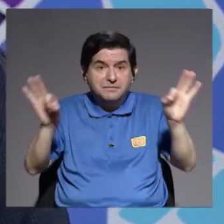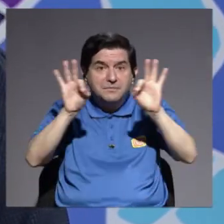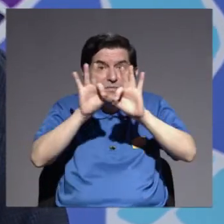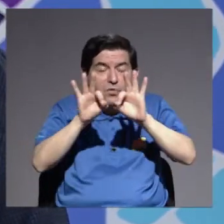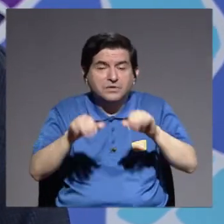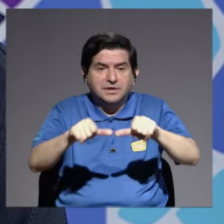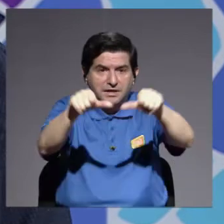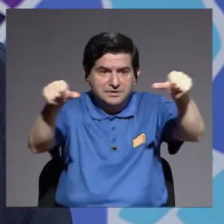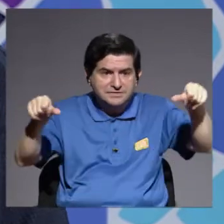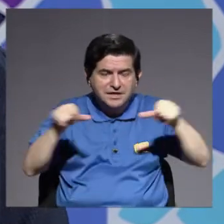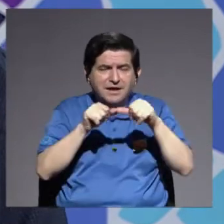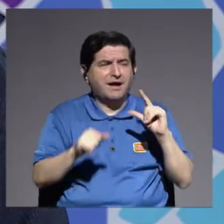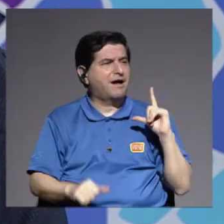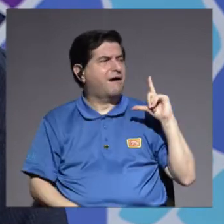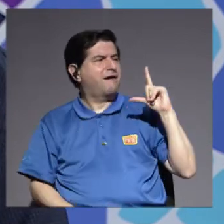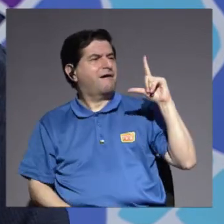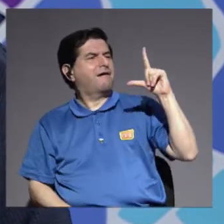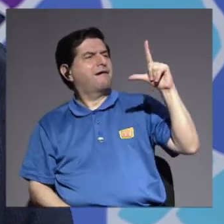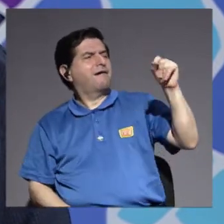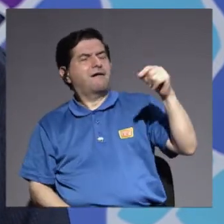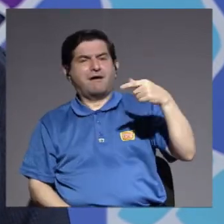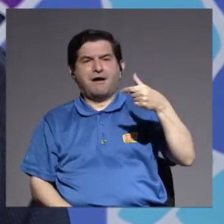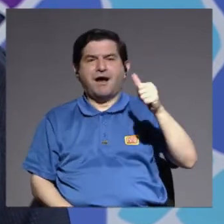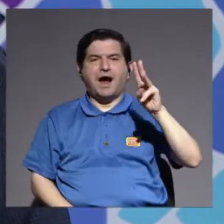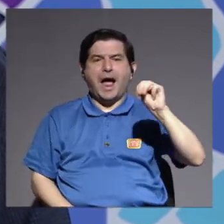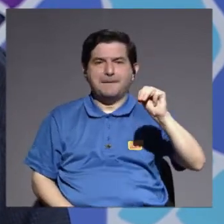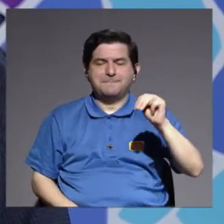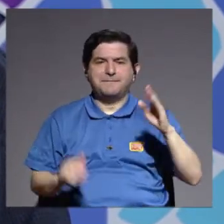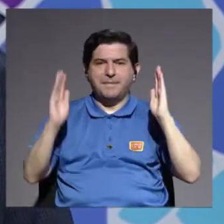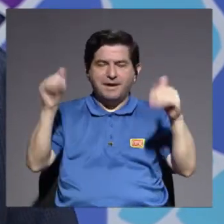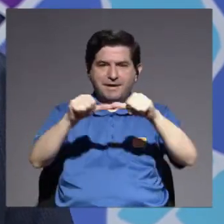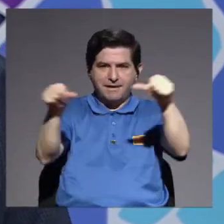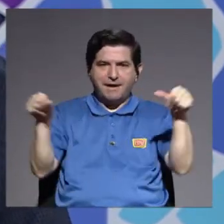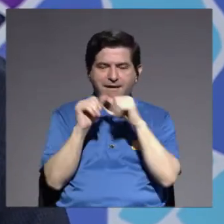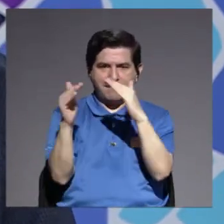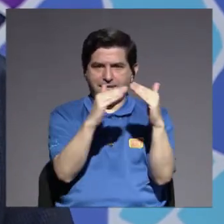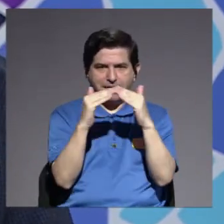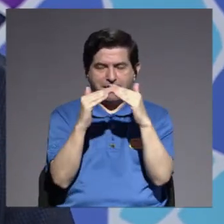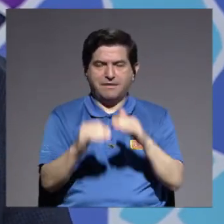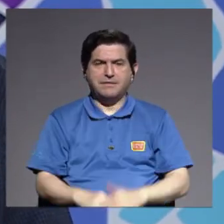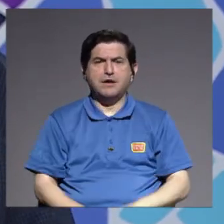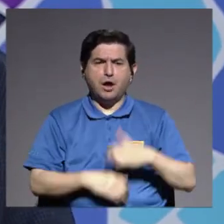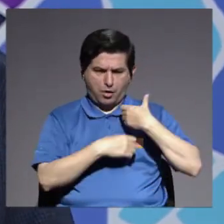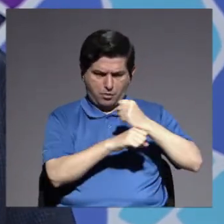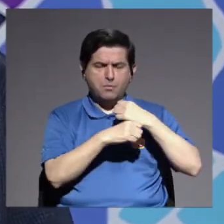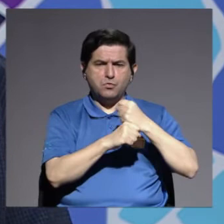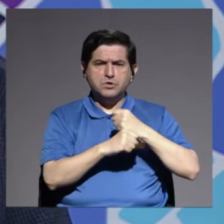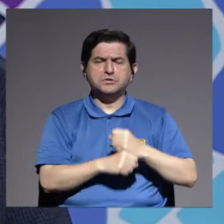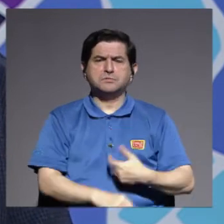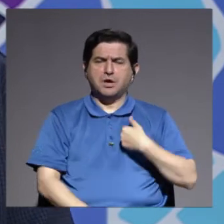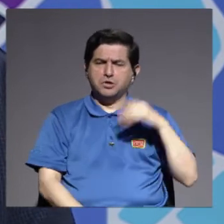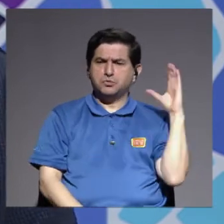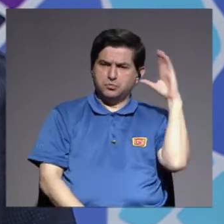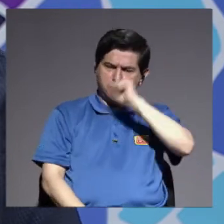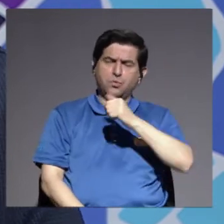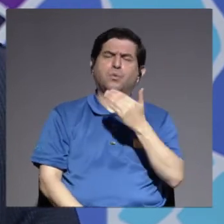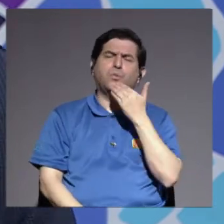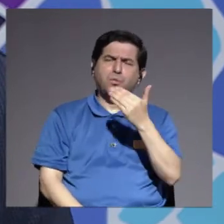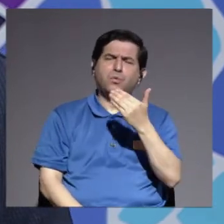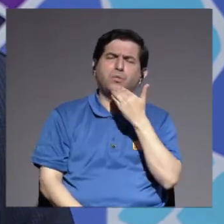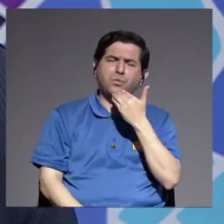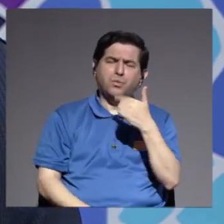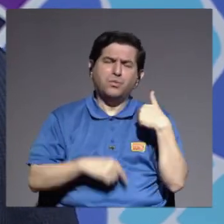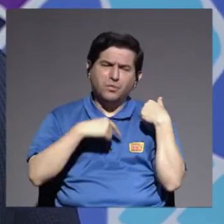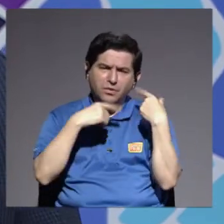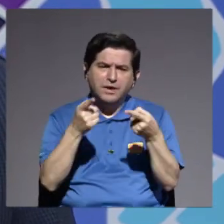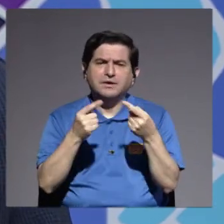en zonas un poco más alejadas de la GAM. Digamos, las municipalidades de verdad se notaba cómo agradecían que uno fuera hasta